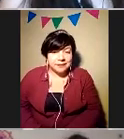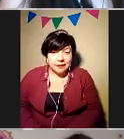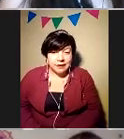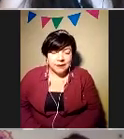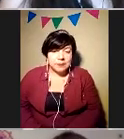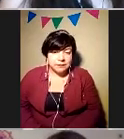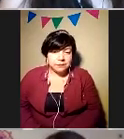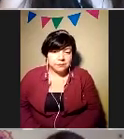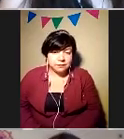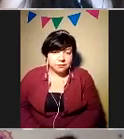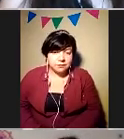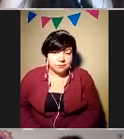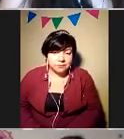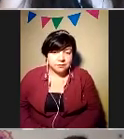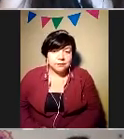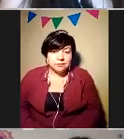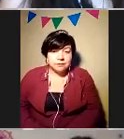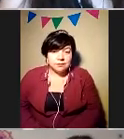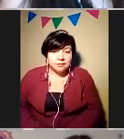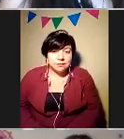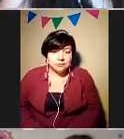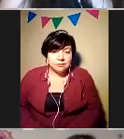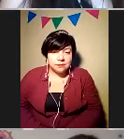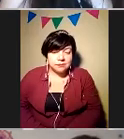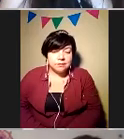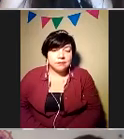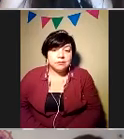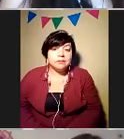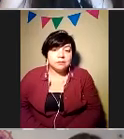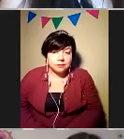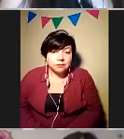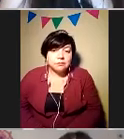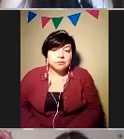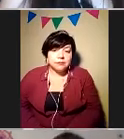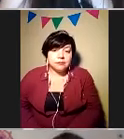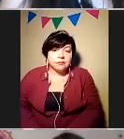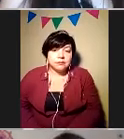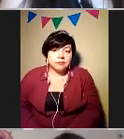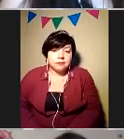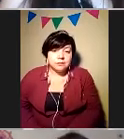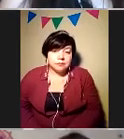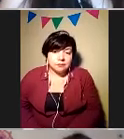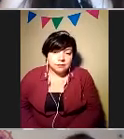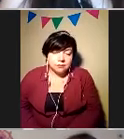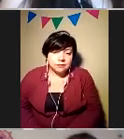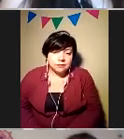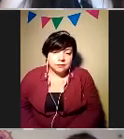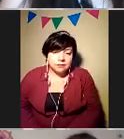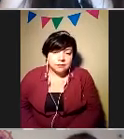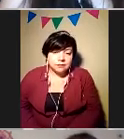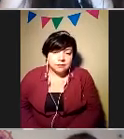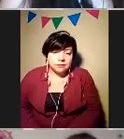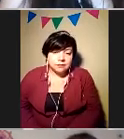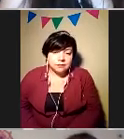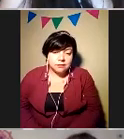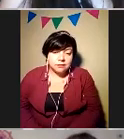de una manera empática, entonces de una manera suave, ir invitando a la persona, mostrarle los beneficios, más que